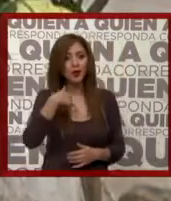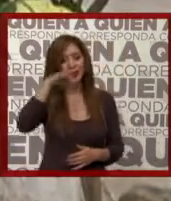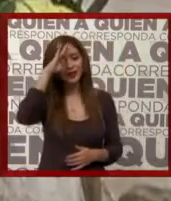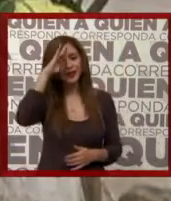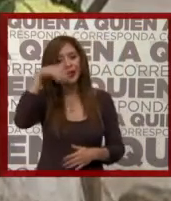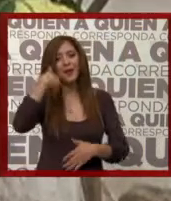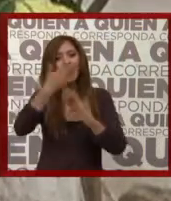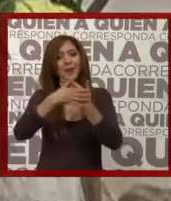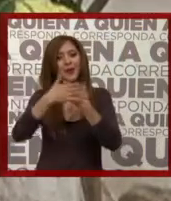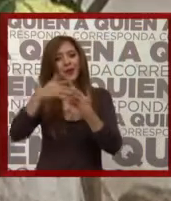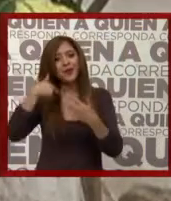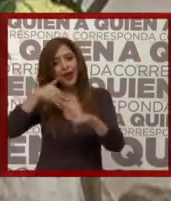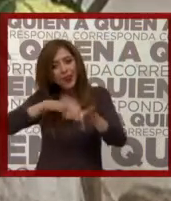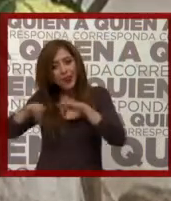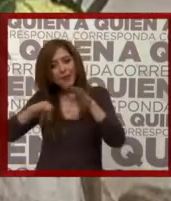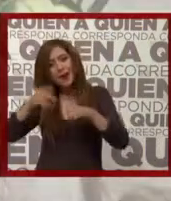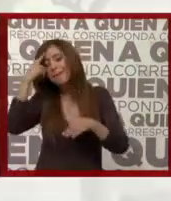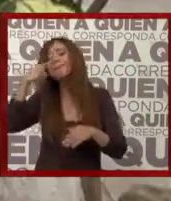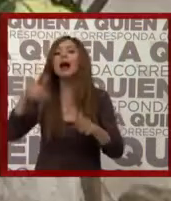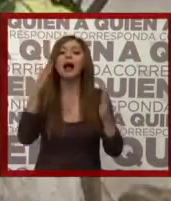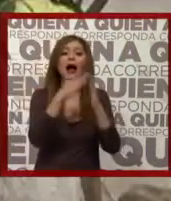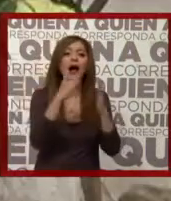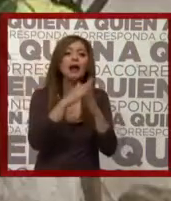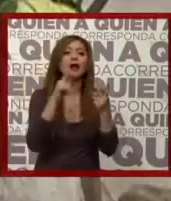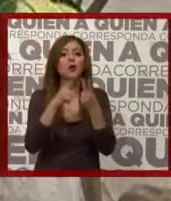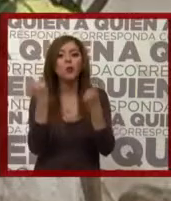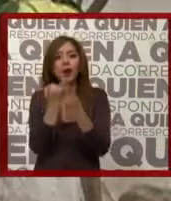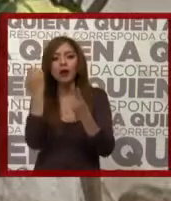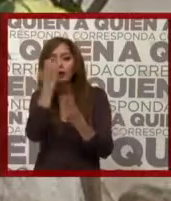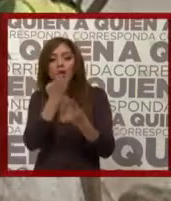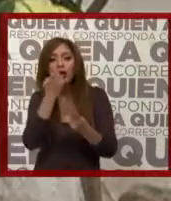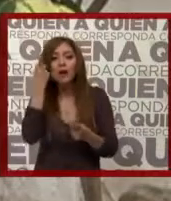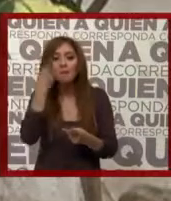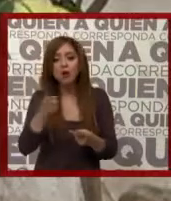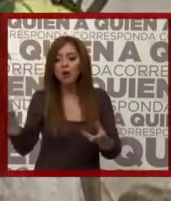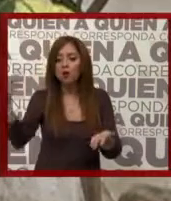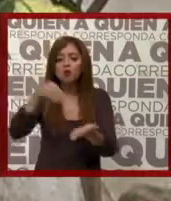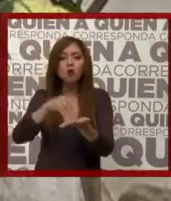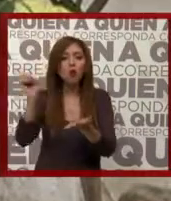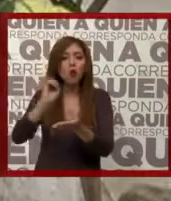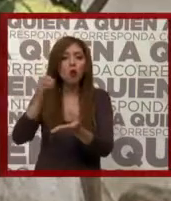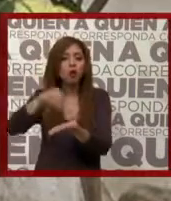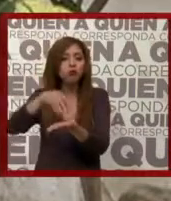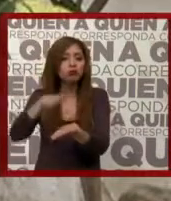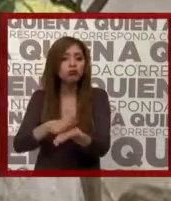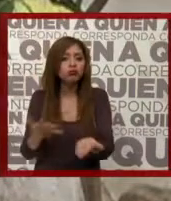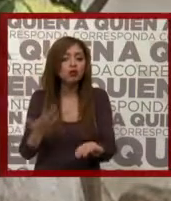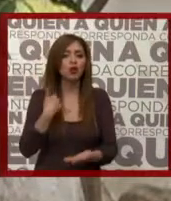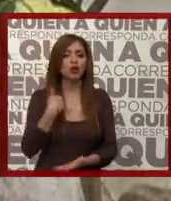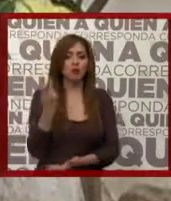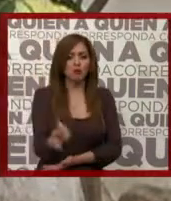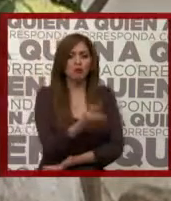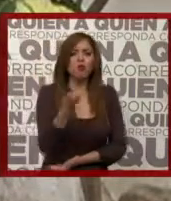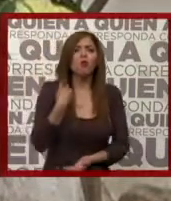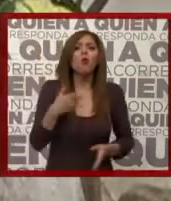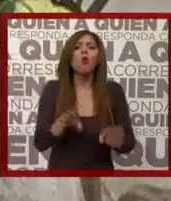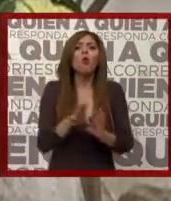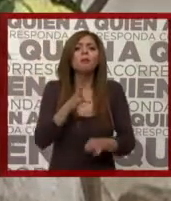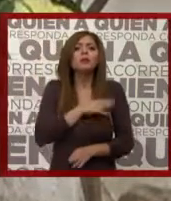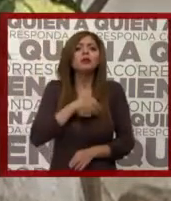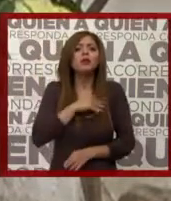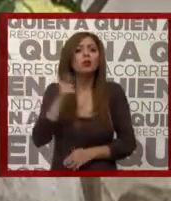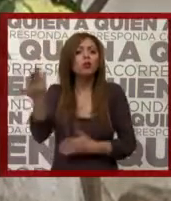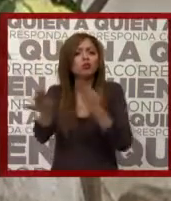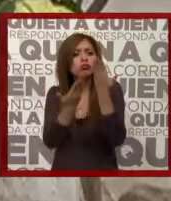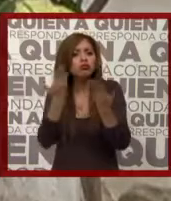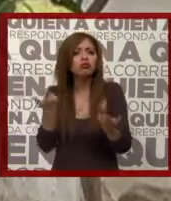casa, darle estudio a mis hijos, pues eso no se reconoció. Mis hijos, ¿cómo van a estudiar? Y